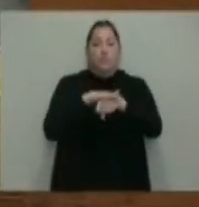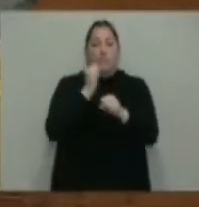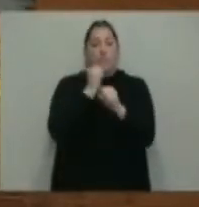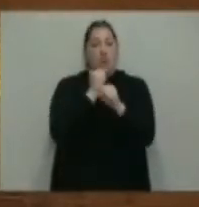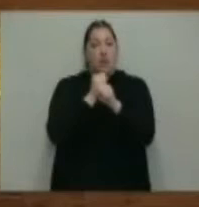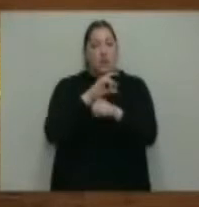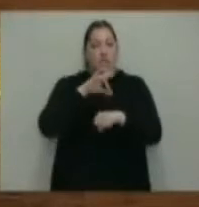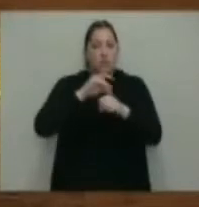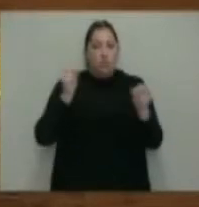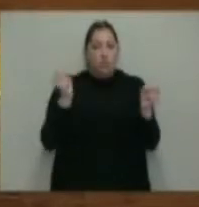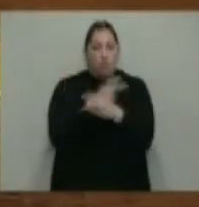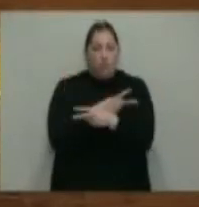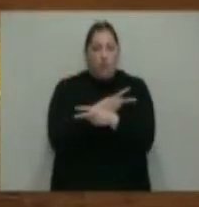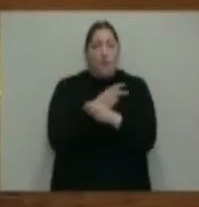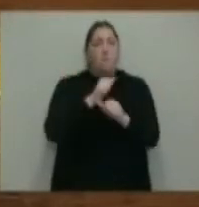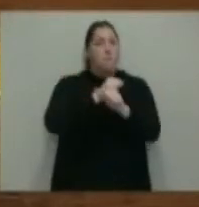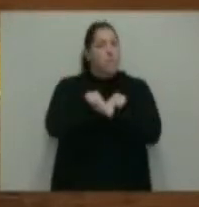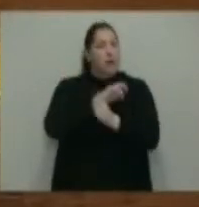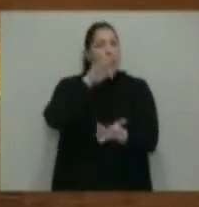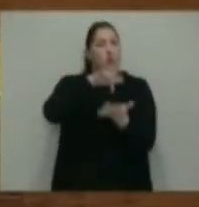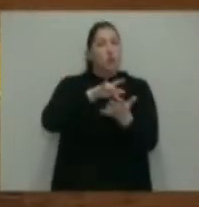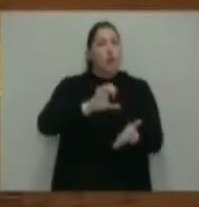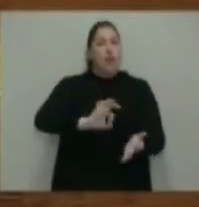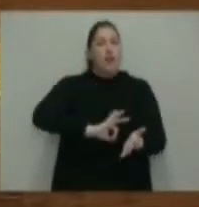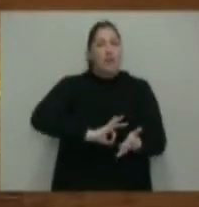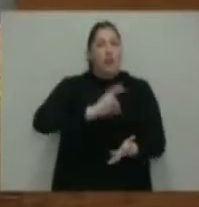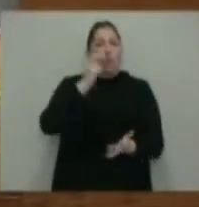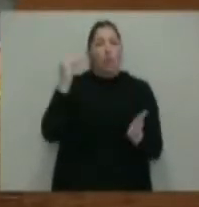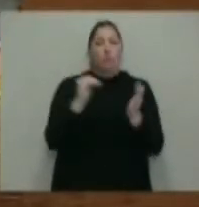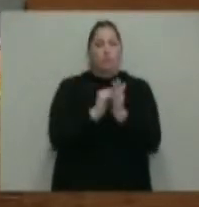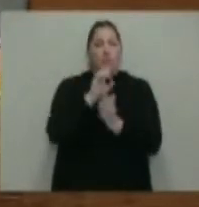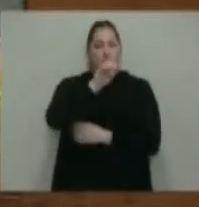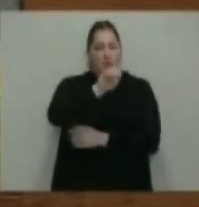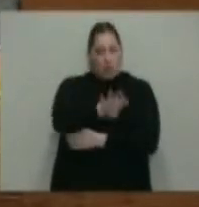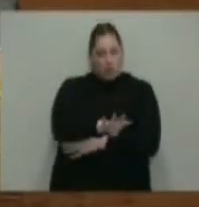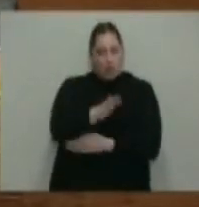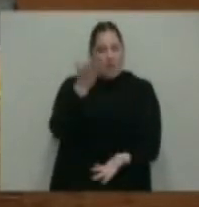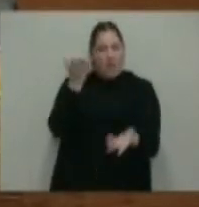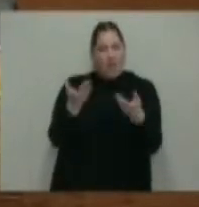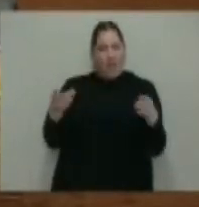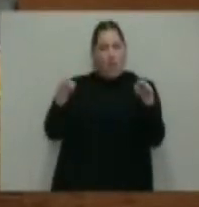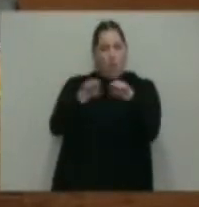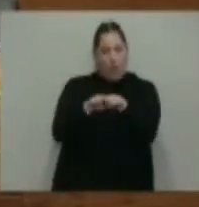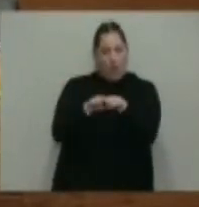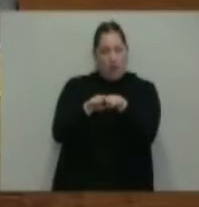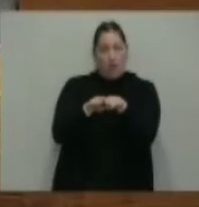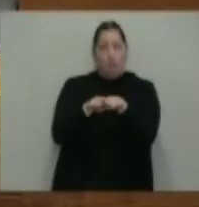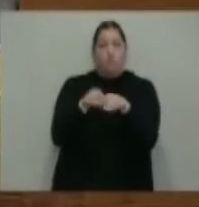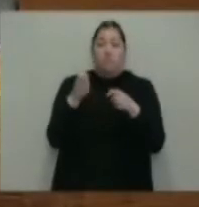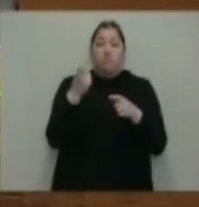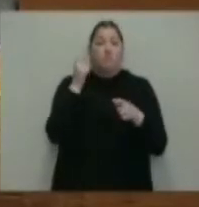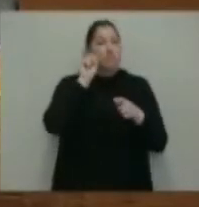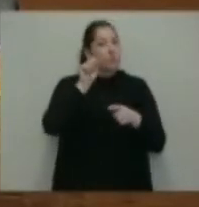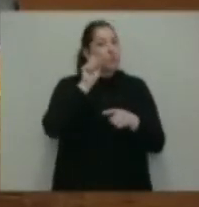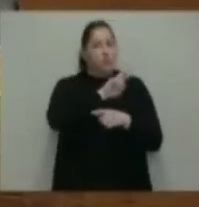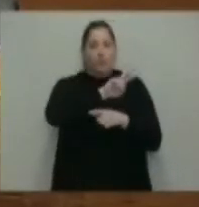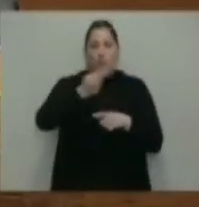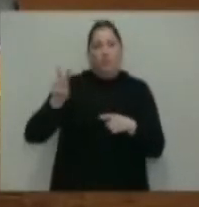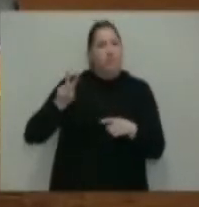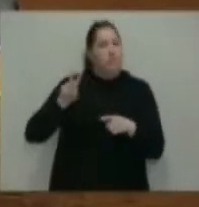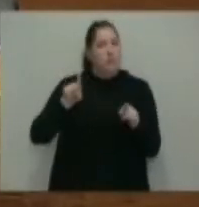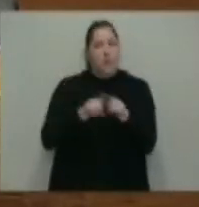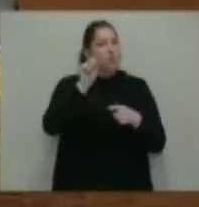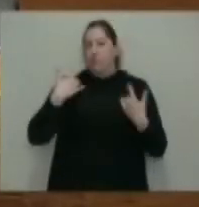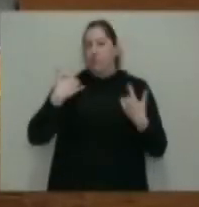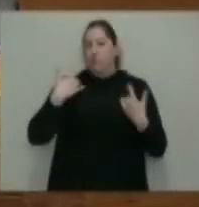Social sobre paro registrado en enero del 2014. El panorama difícilmente puede ser más